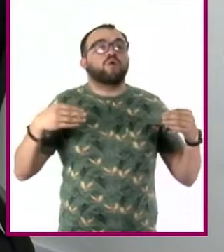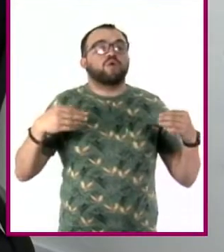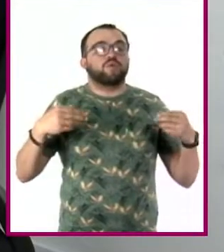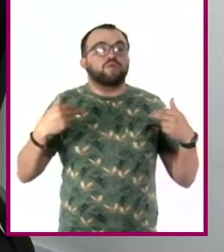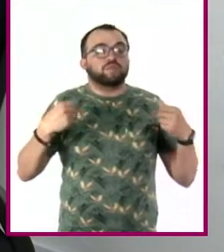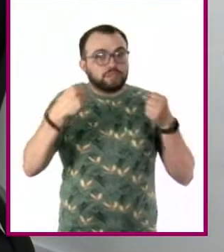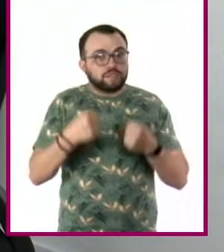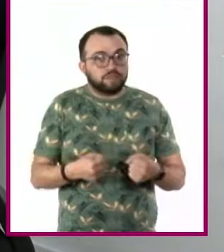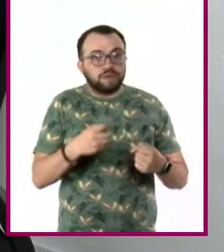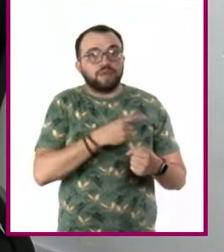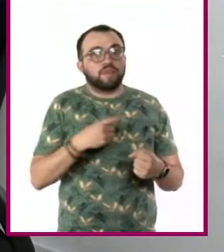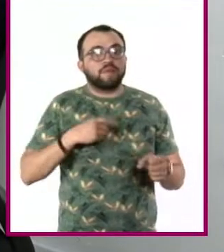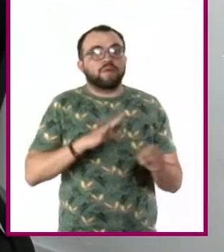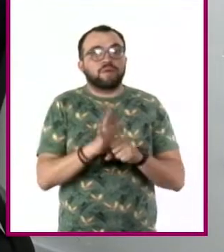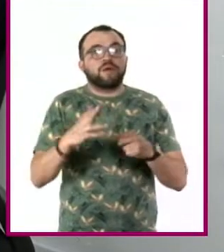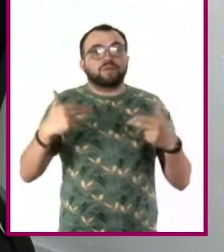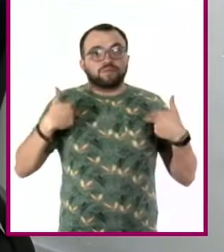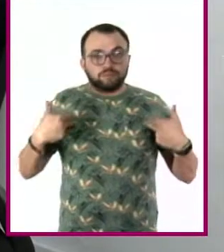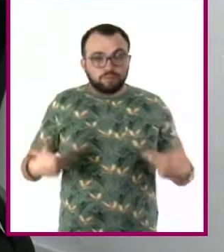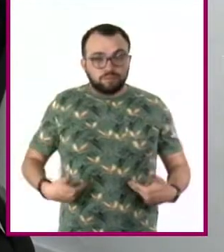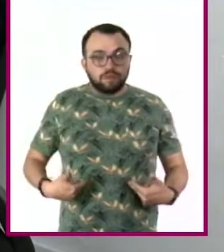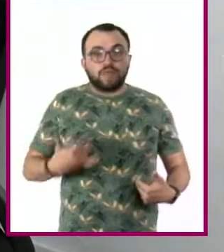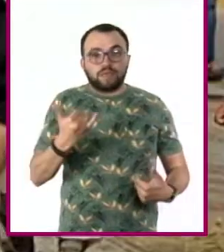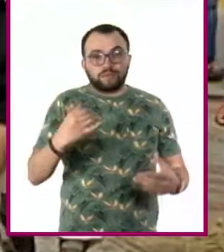los individuos y sus colectividades.